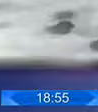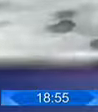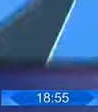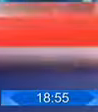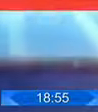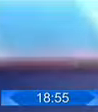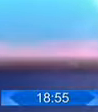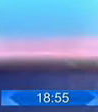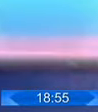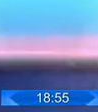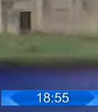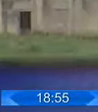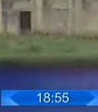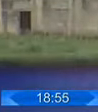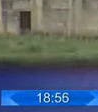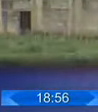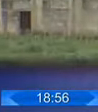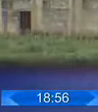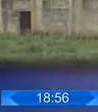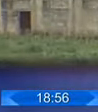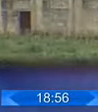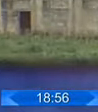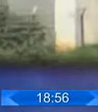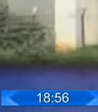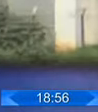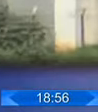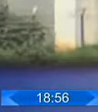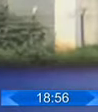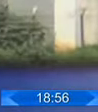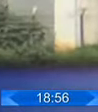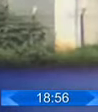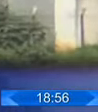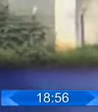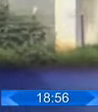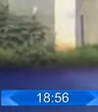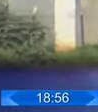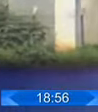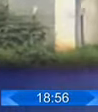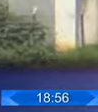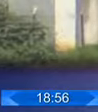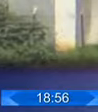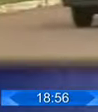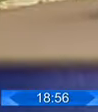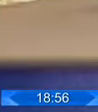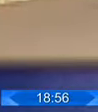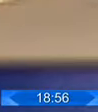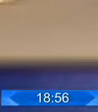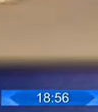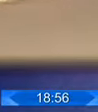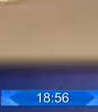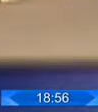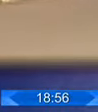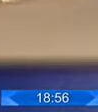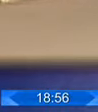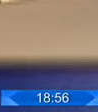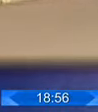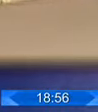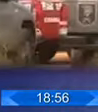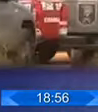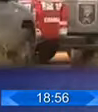altura. Además, enfrentamientos entre pandillas dejan 9 fallecidos en una cárcel de